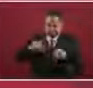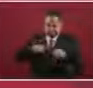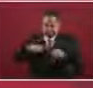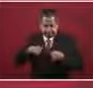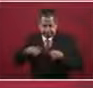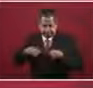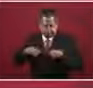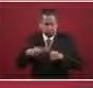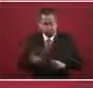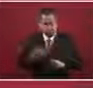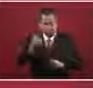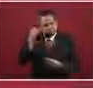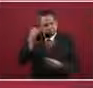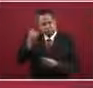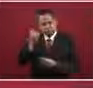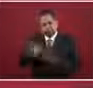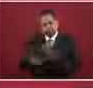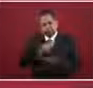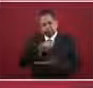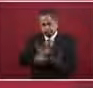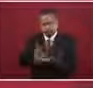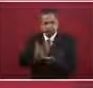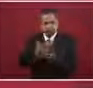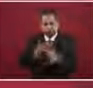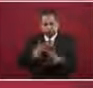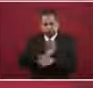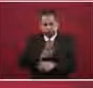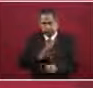esas iniciativas. Nosotros sí estamos